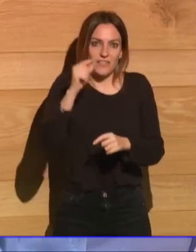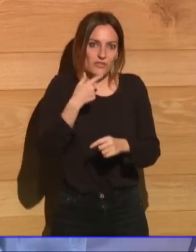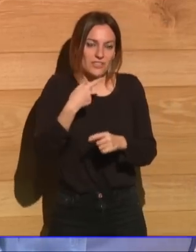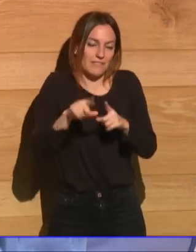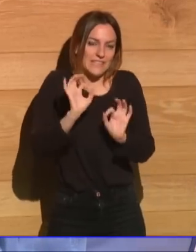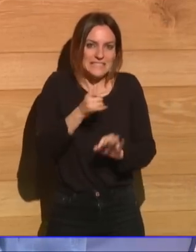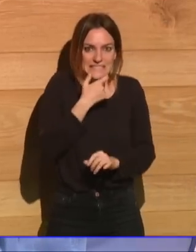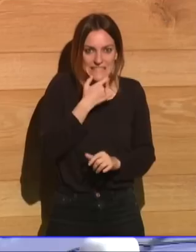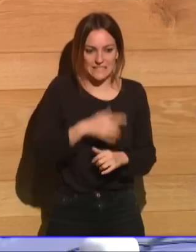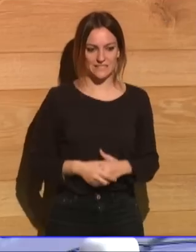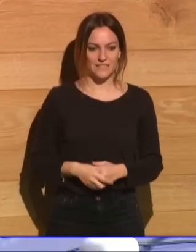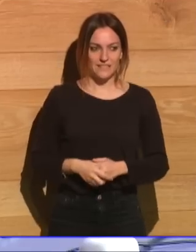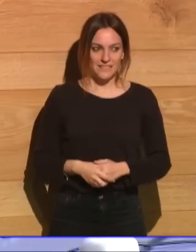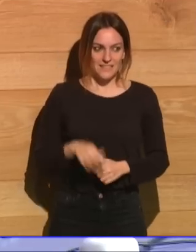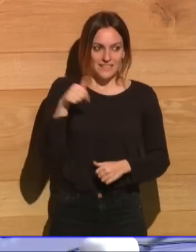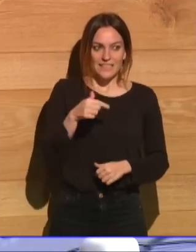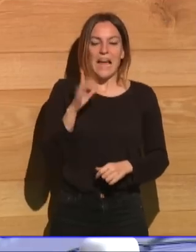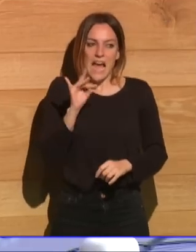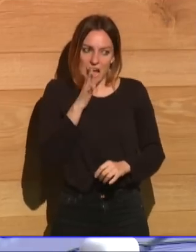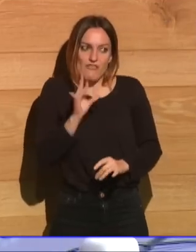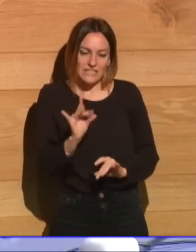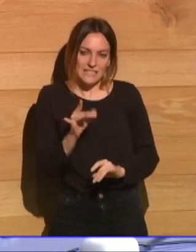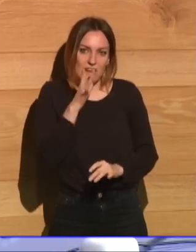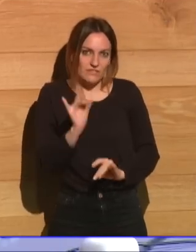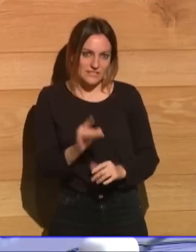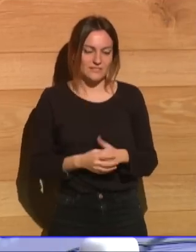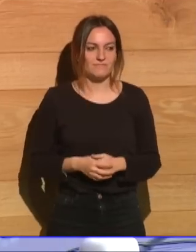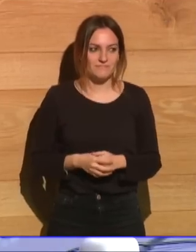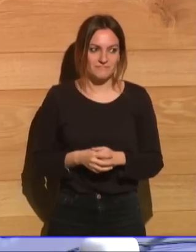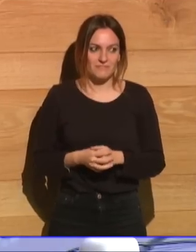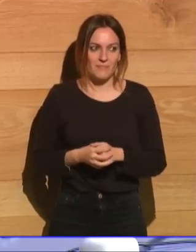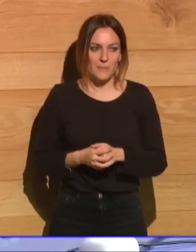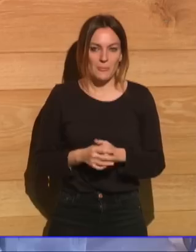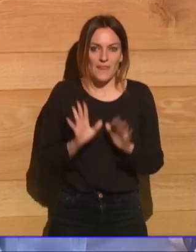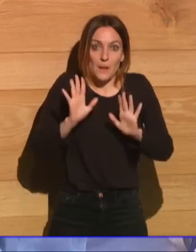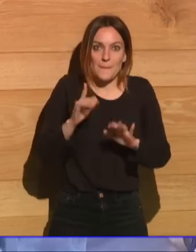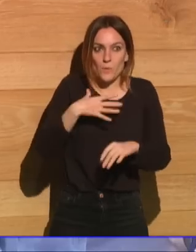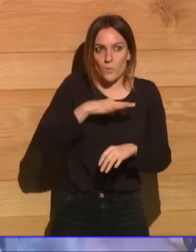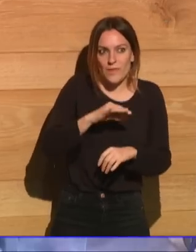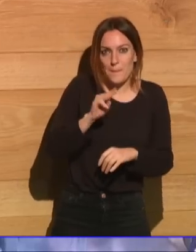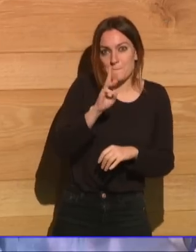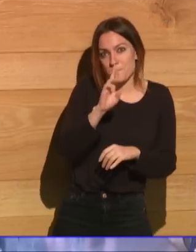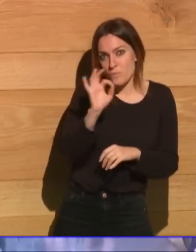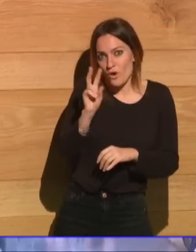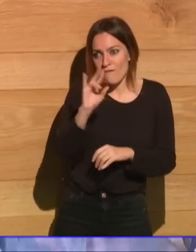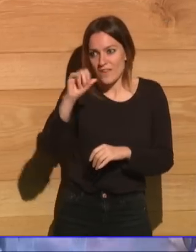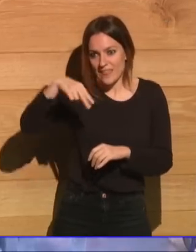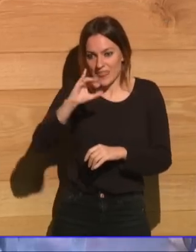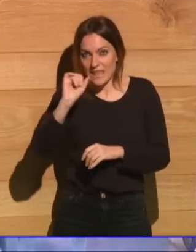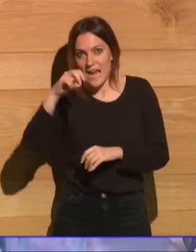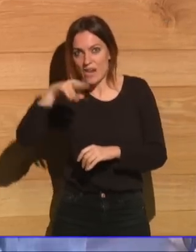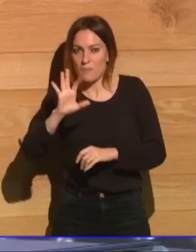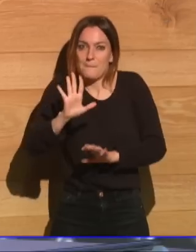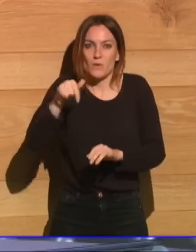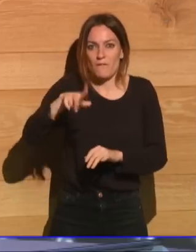Ah, vale. This is parroquial. Ahora sí. Ahora sí. Ahora sí, ahora sí. A lo mejor provinciano, pero es que tampoco valdría. Oye, Ya, Juan, es que como